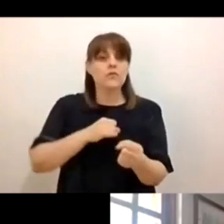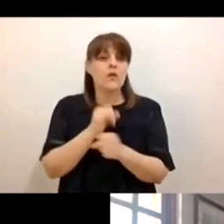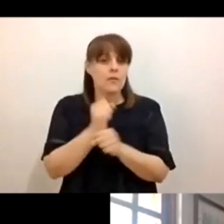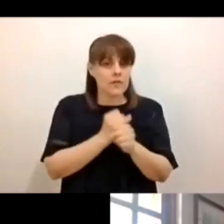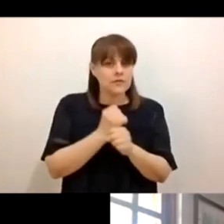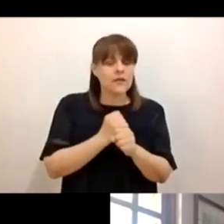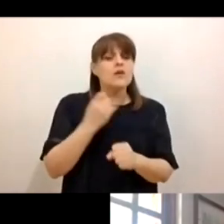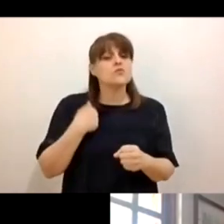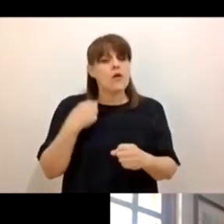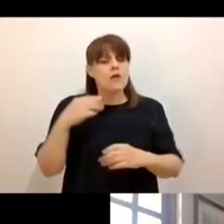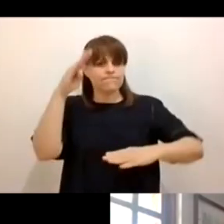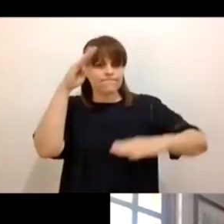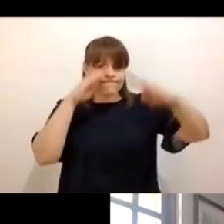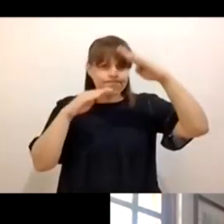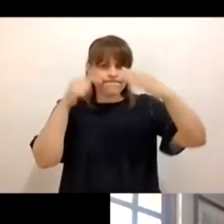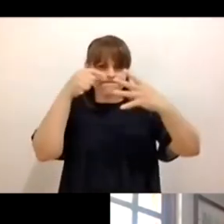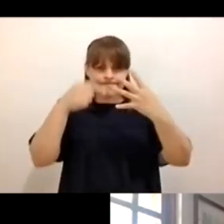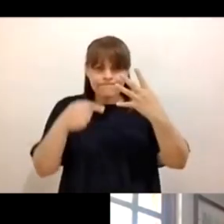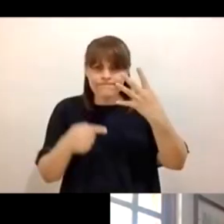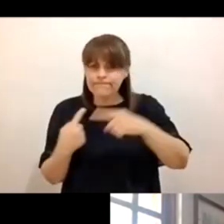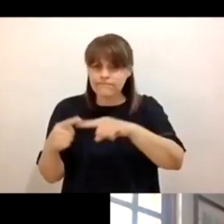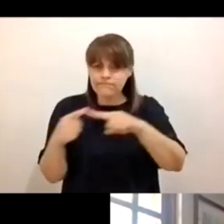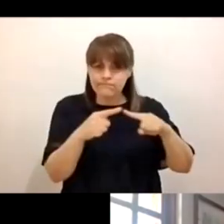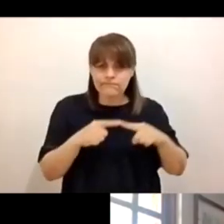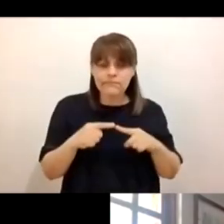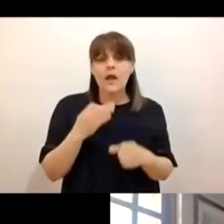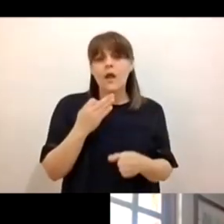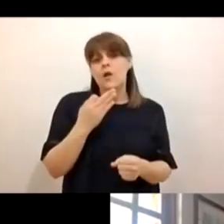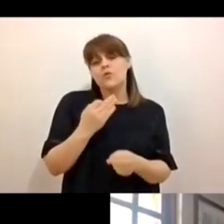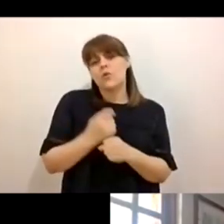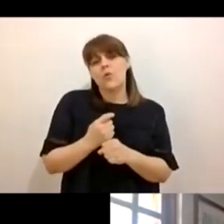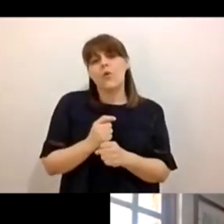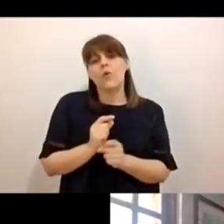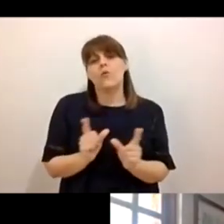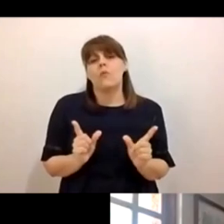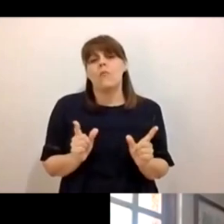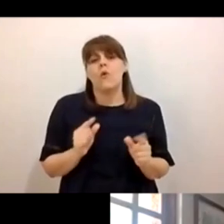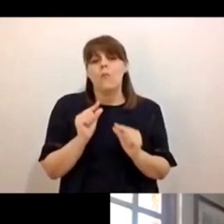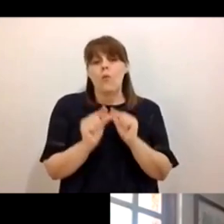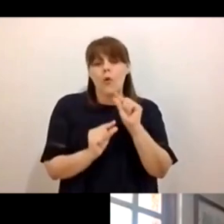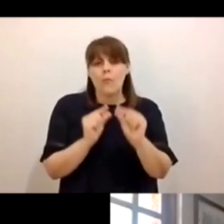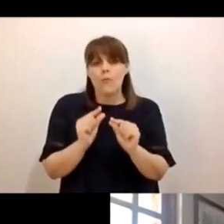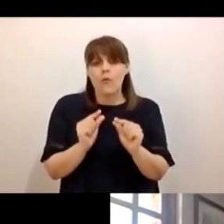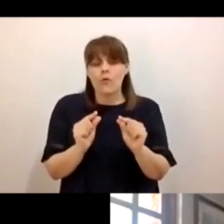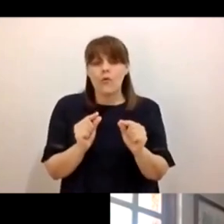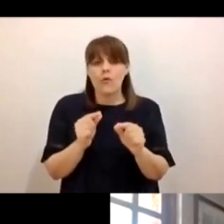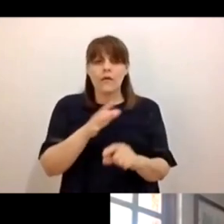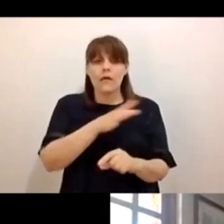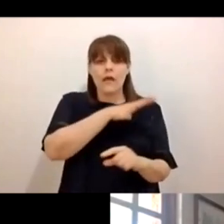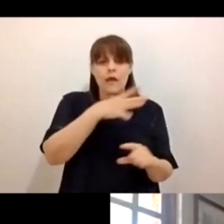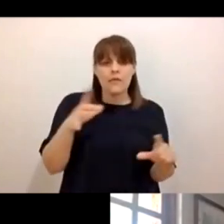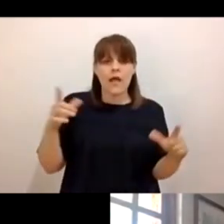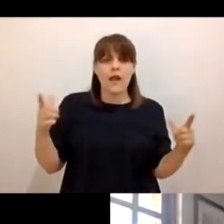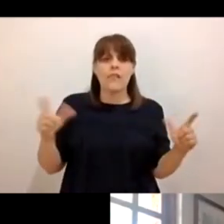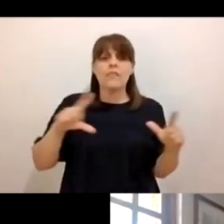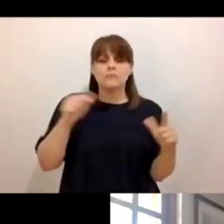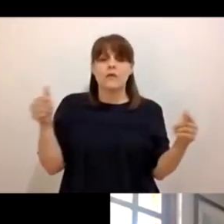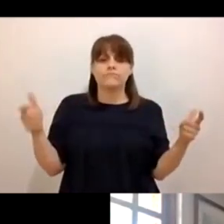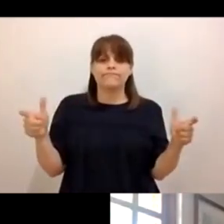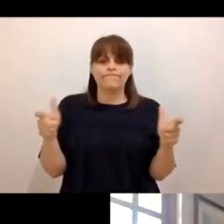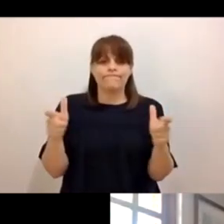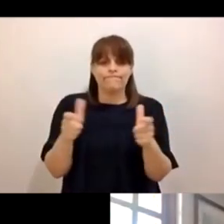reflexiones voy a ir cada vez cerrando más voy a ir como de cuestiones más generales a cuestiones más particulares